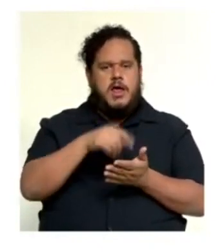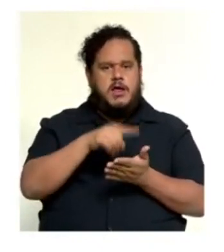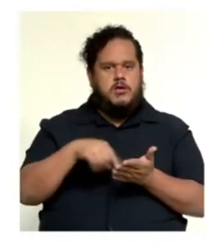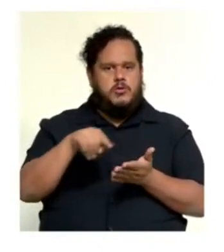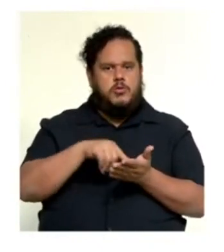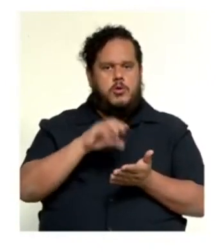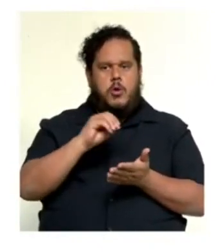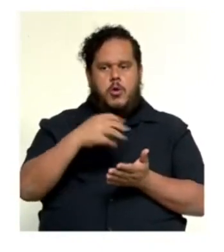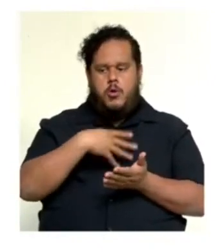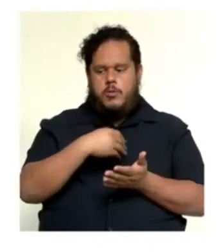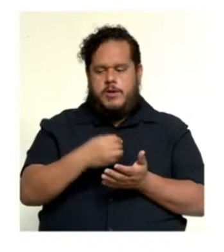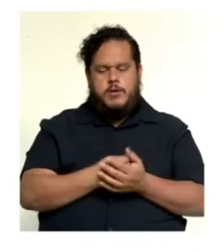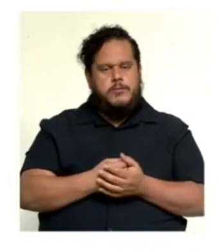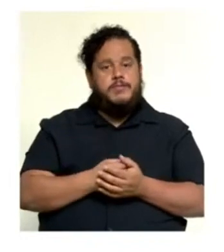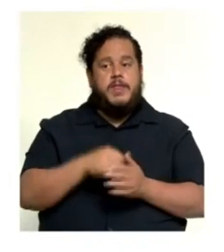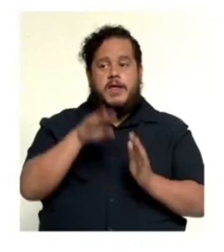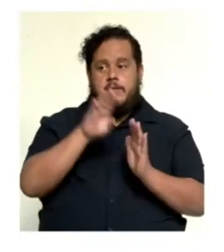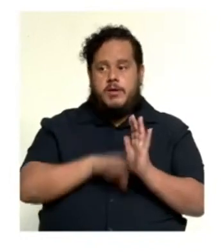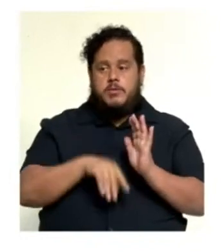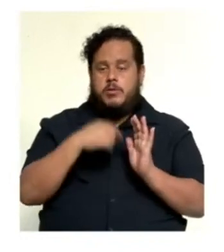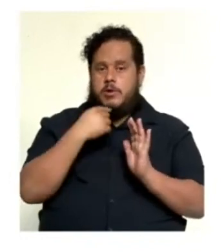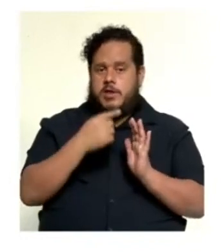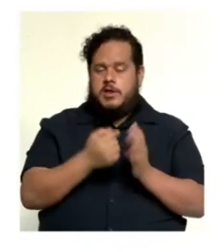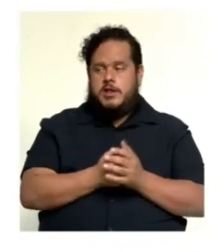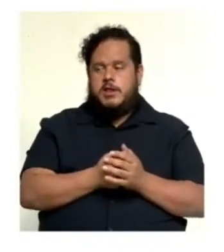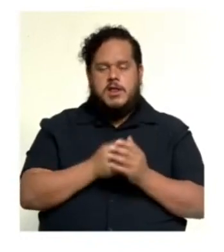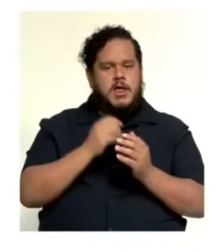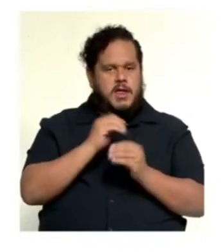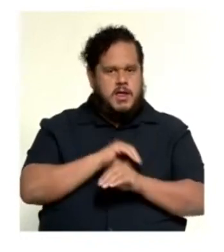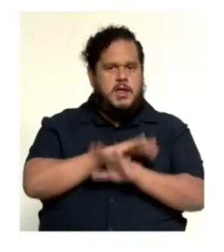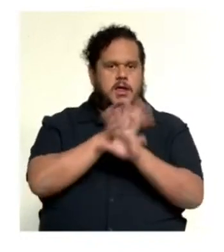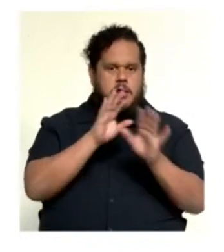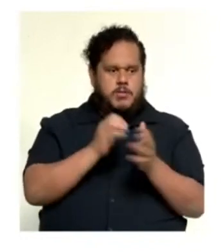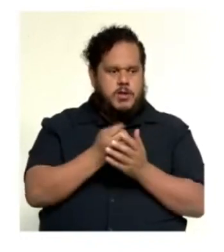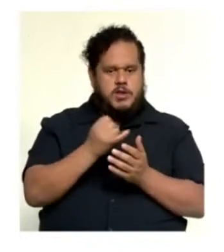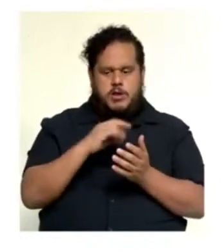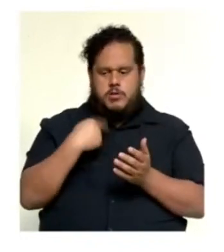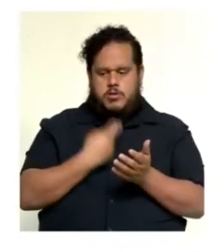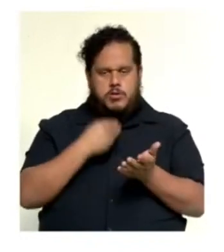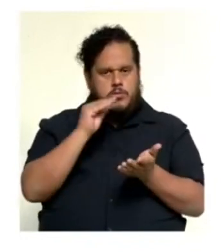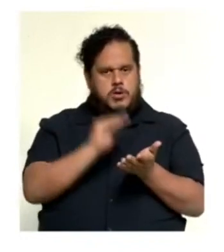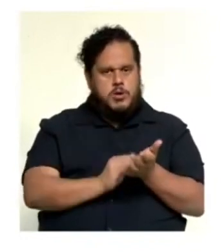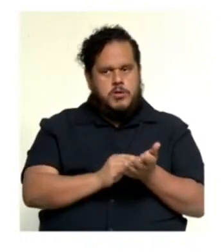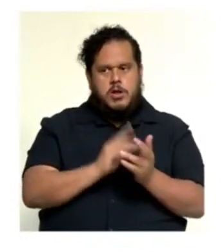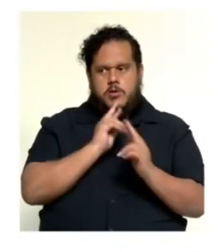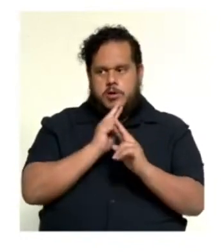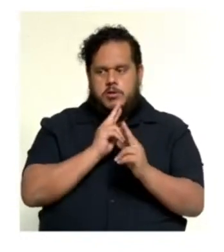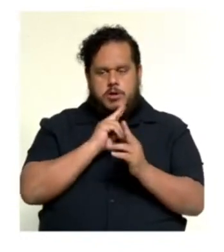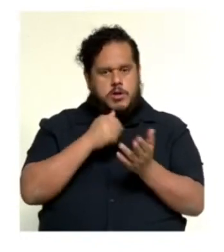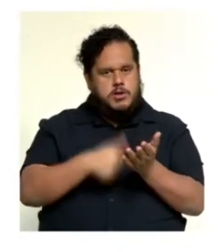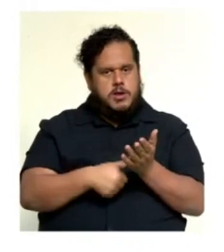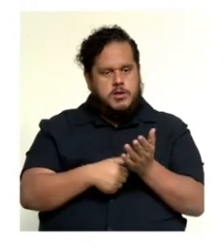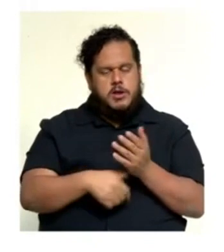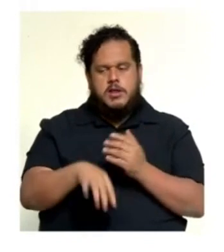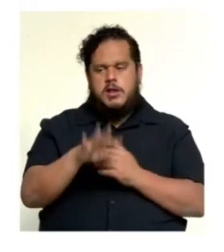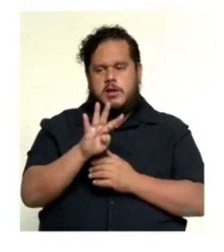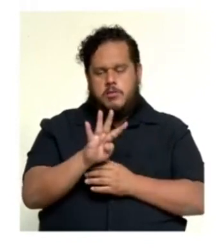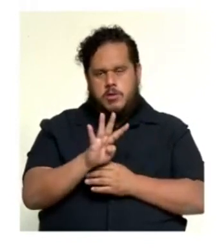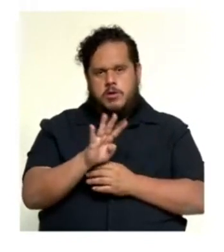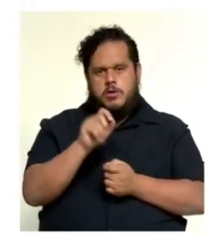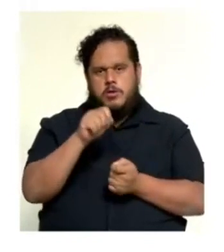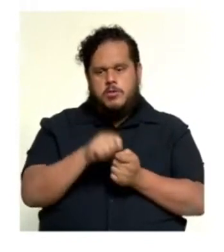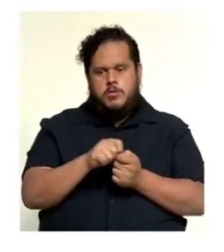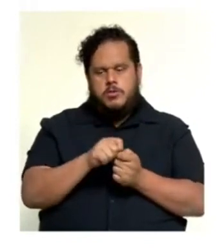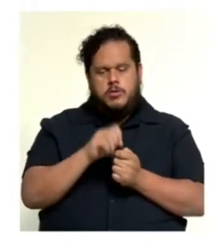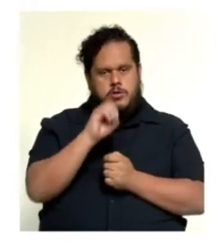El mínimo lo que dice es que efectivamente si ponemos en los resultados electorales los 4